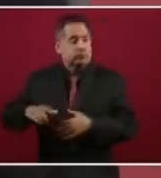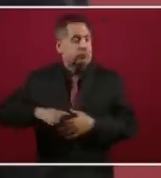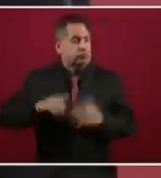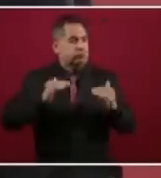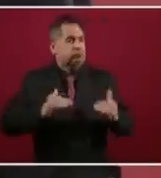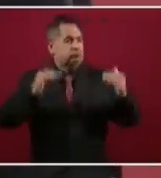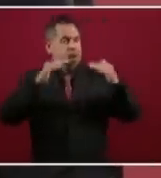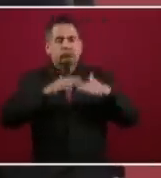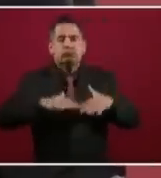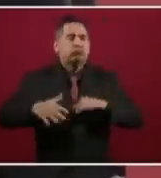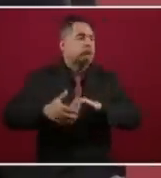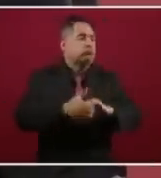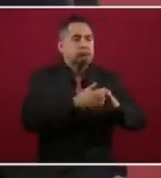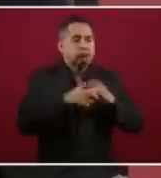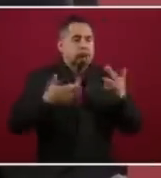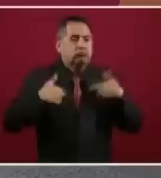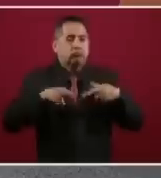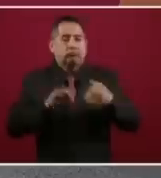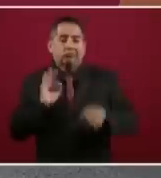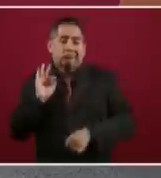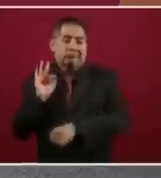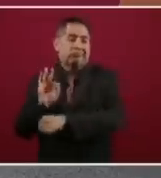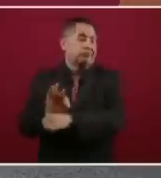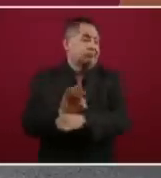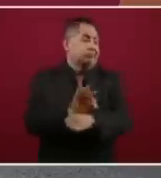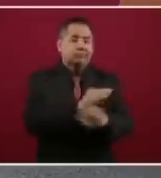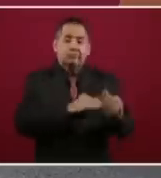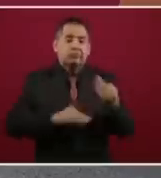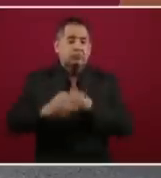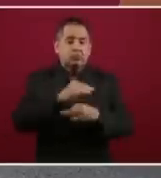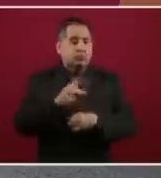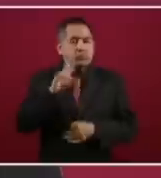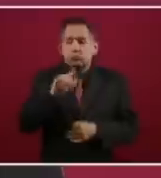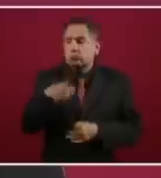es la representación de todo el pueblo.